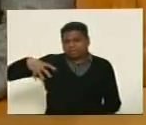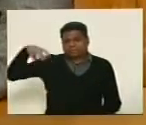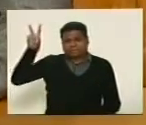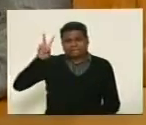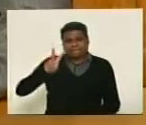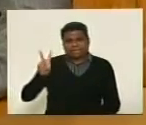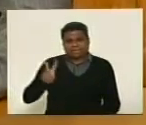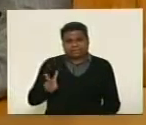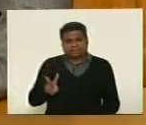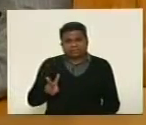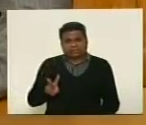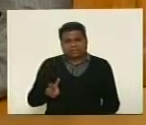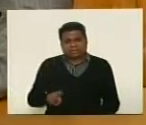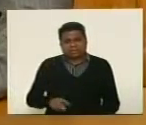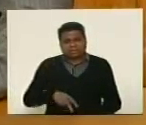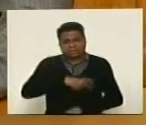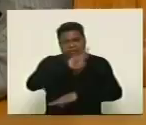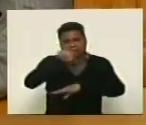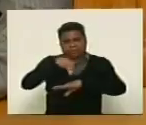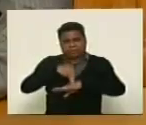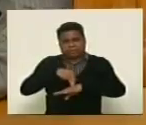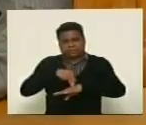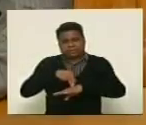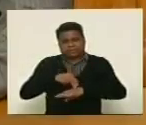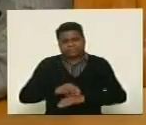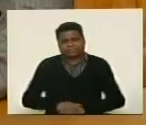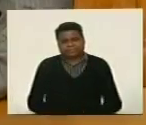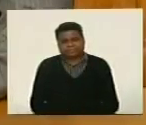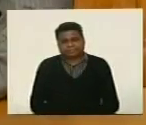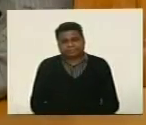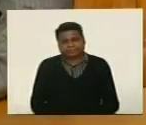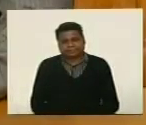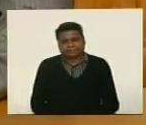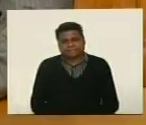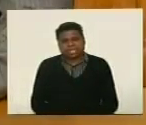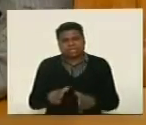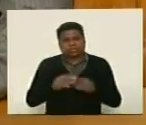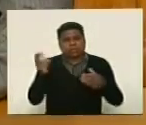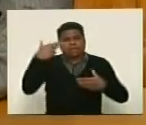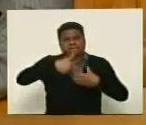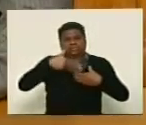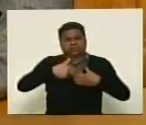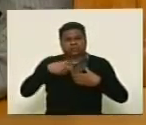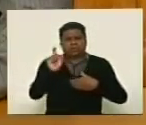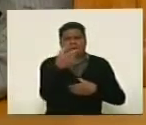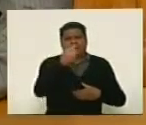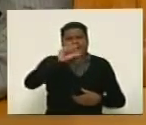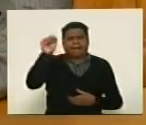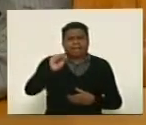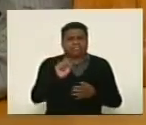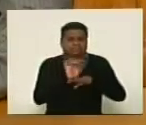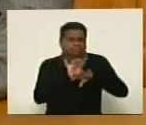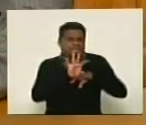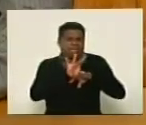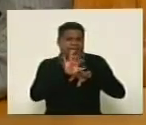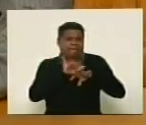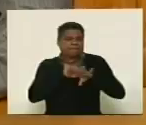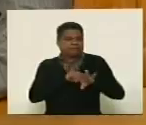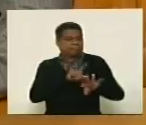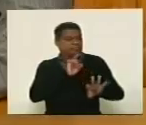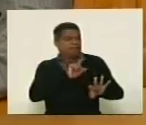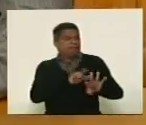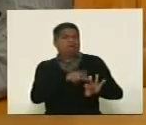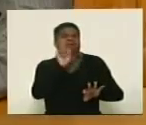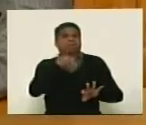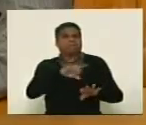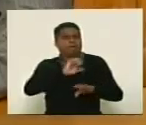la República Bolivariana de Venezuela en materia de petróleo, gas, oro, diamante y coltán, entre otros